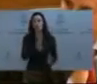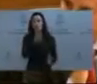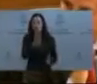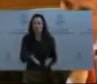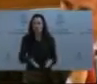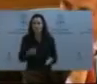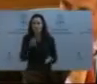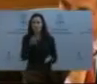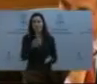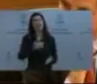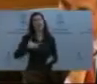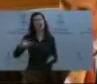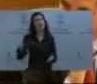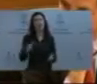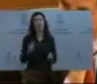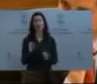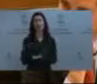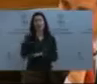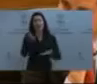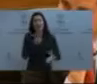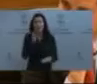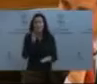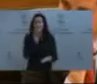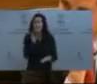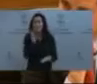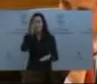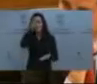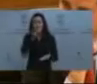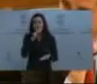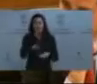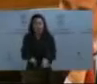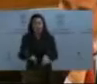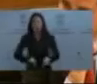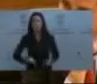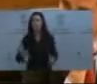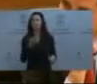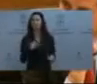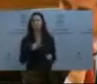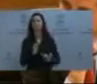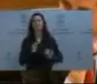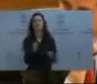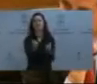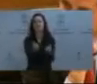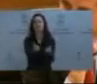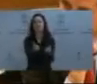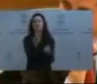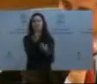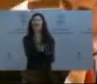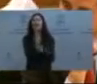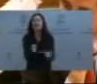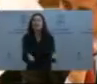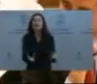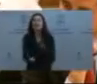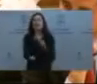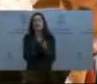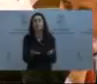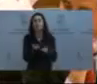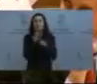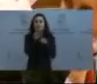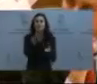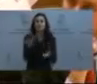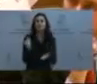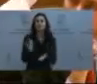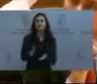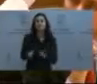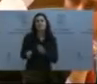obligadas a renunciar a la herencia porque para ellas era inasumible ese importe. Y le traigo un ejemplo, señora consejera. En el mes de